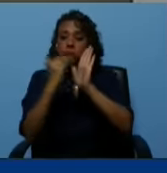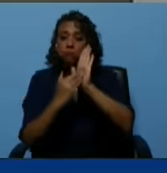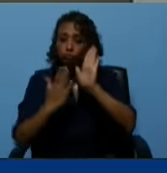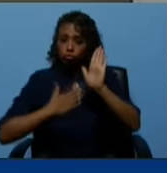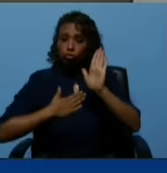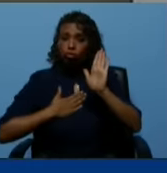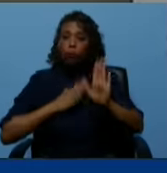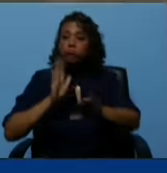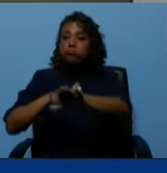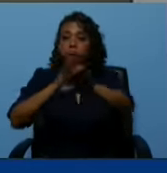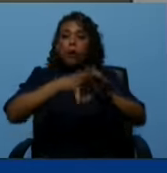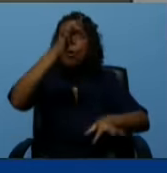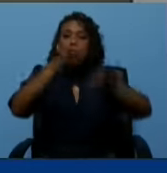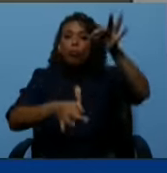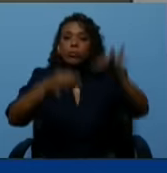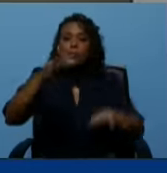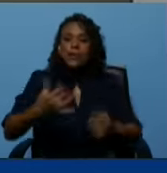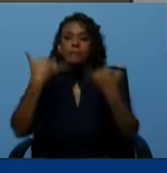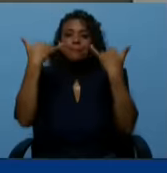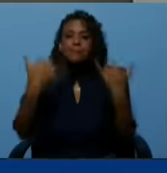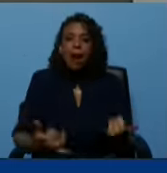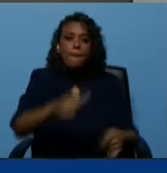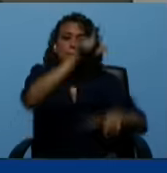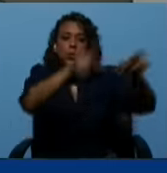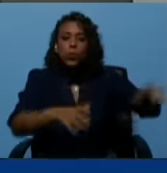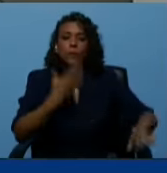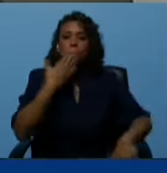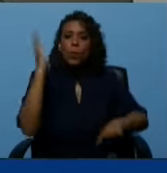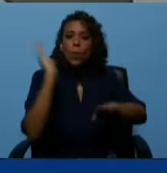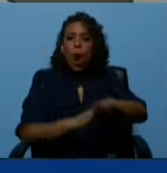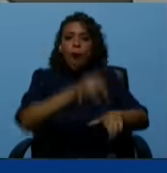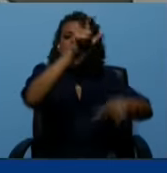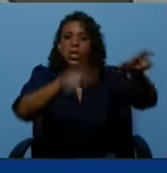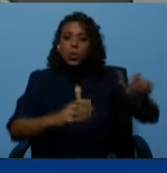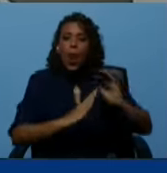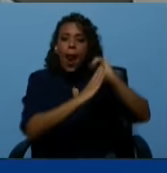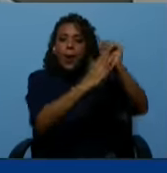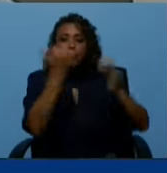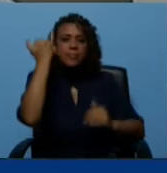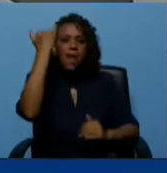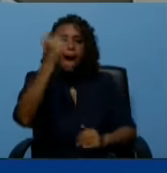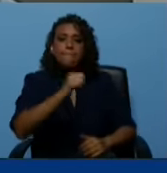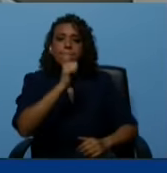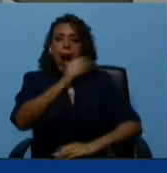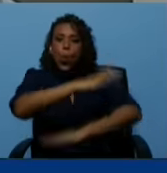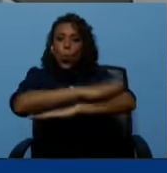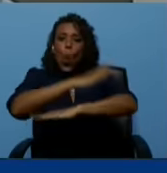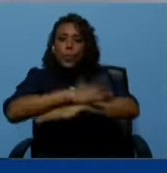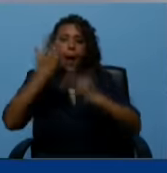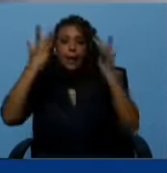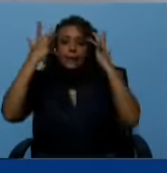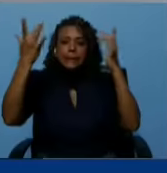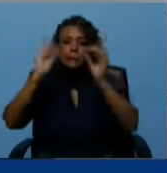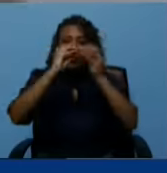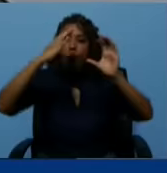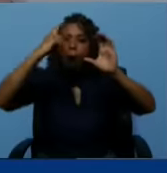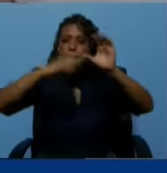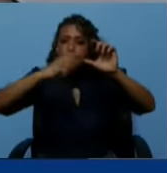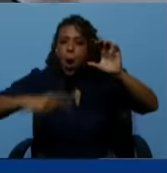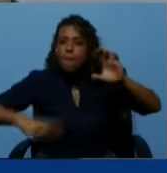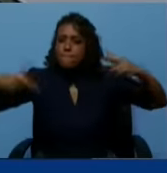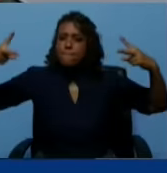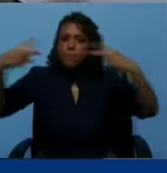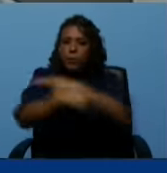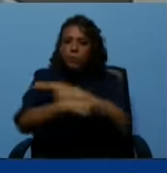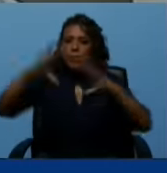pido justicia, justicia para los autores materiales e intelectuales de este ataque